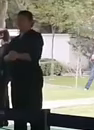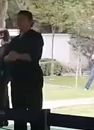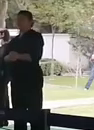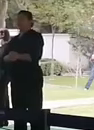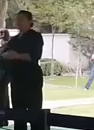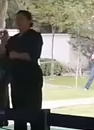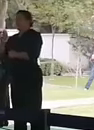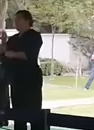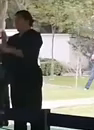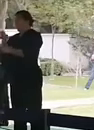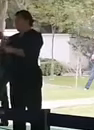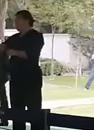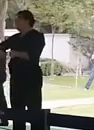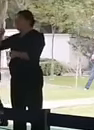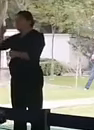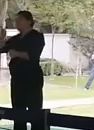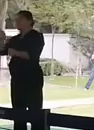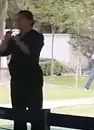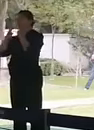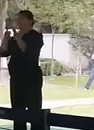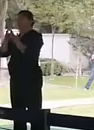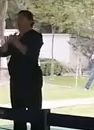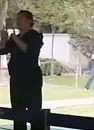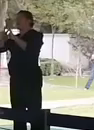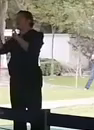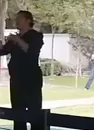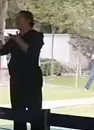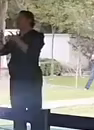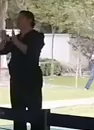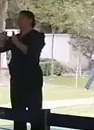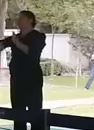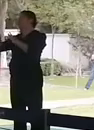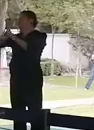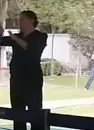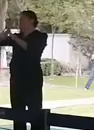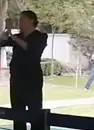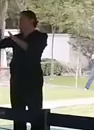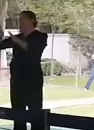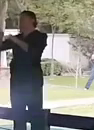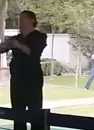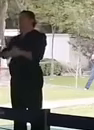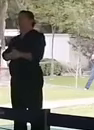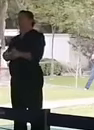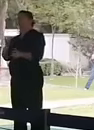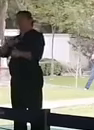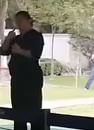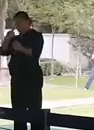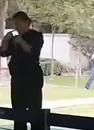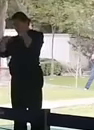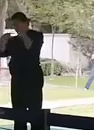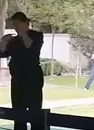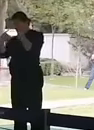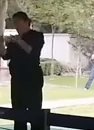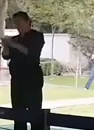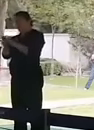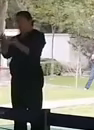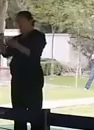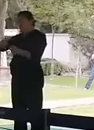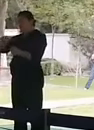abordamos temas como la migración, comentábamos cómo abordamos en Tlaxcala este